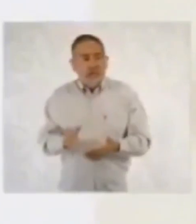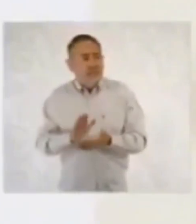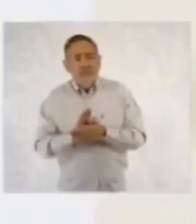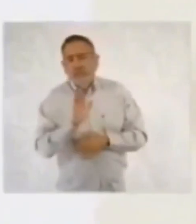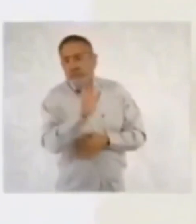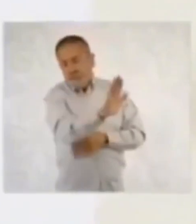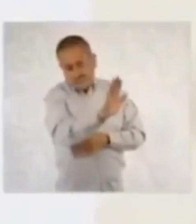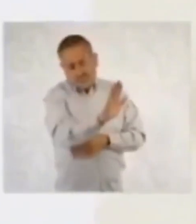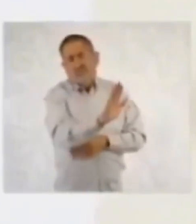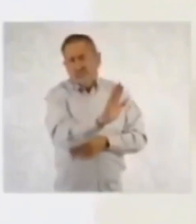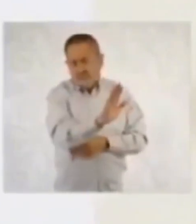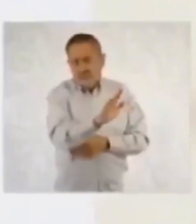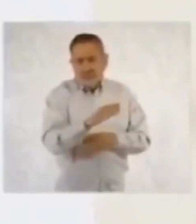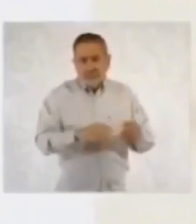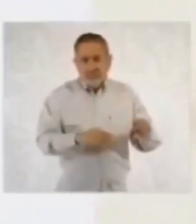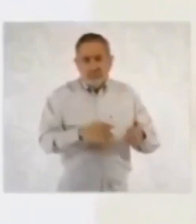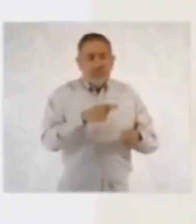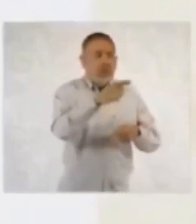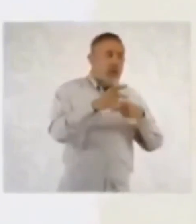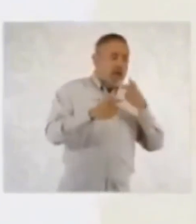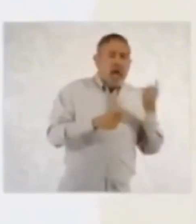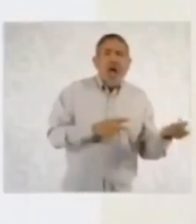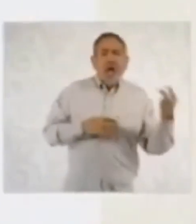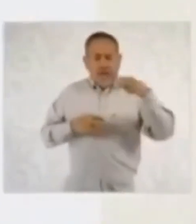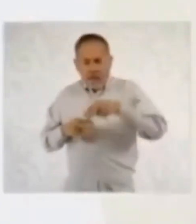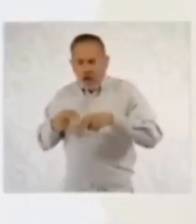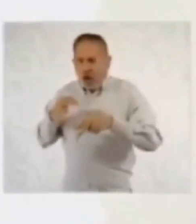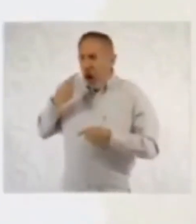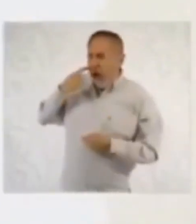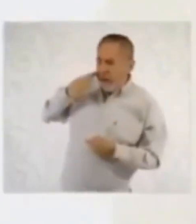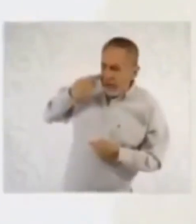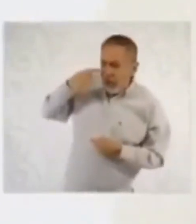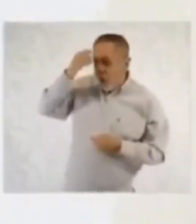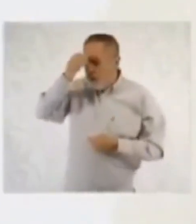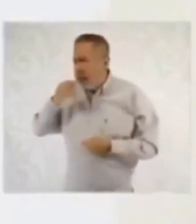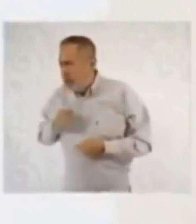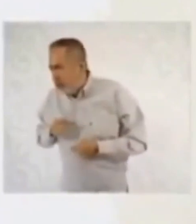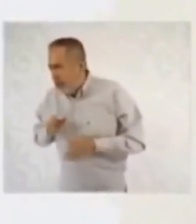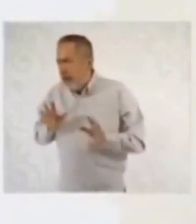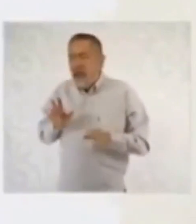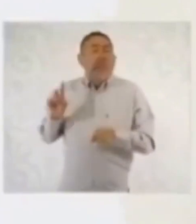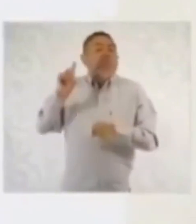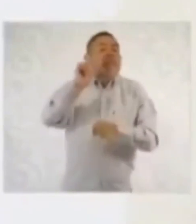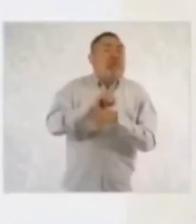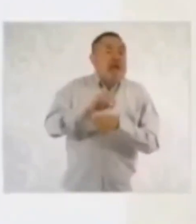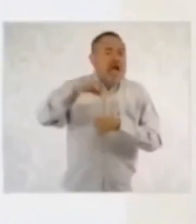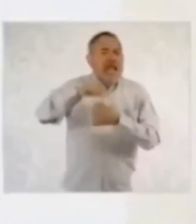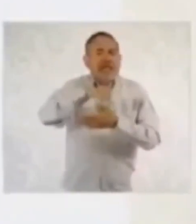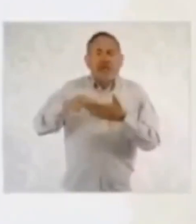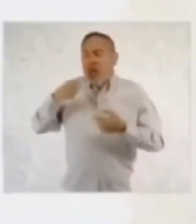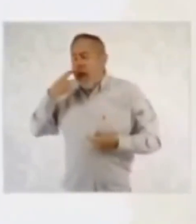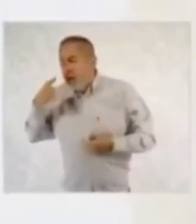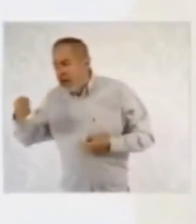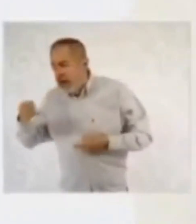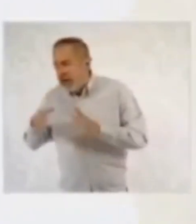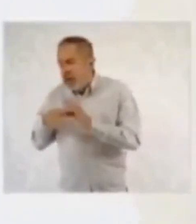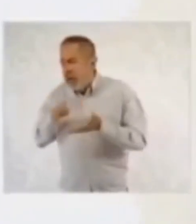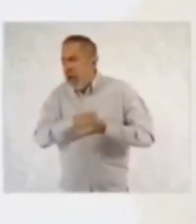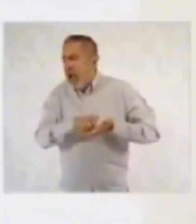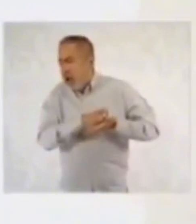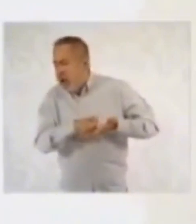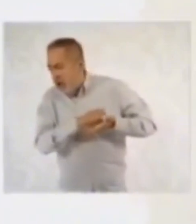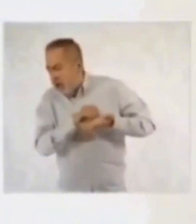Entonces, pueden venir como observadores y decir qué pasó el día de la elección,